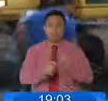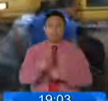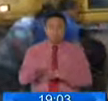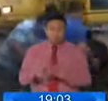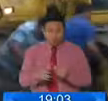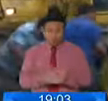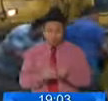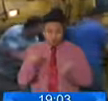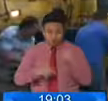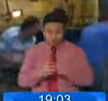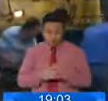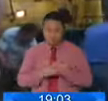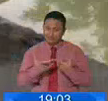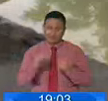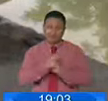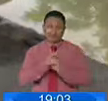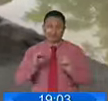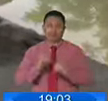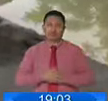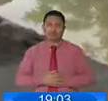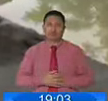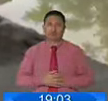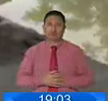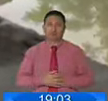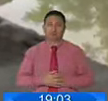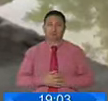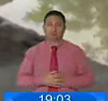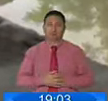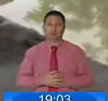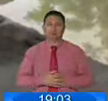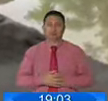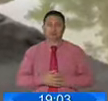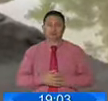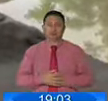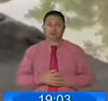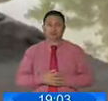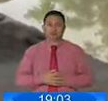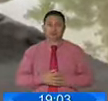lamentar en este hecho poco común. Desde Santo Domingo de los Áchilas informó Gisela Moreira.